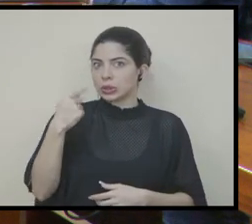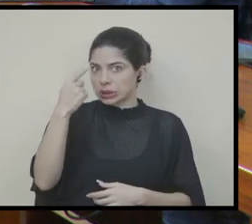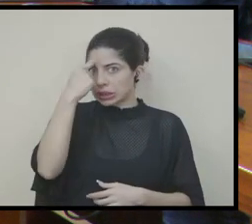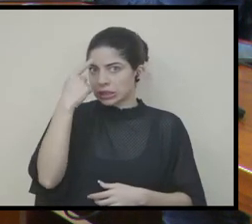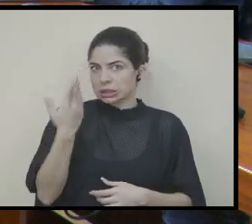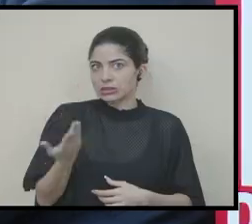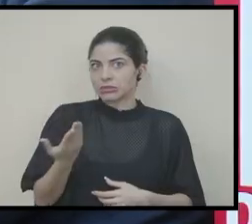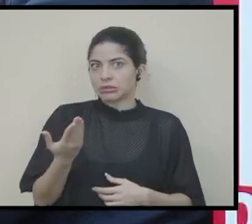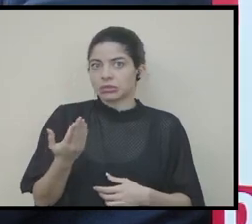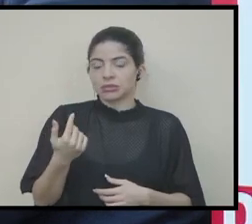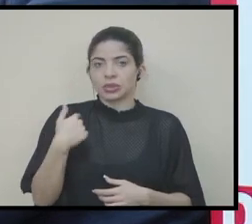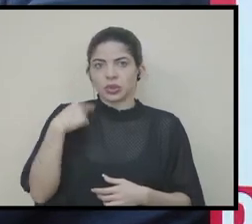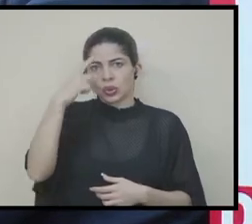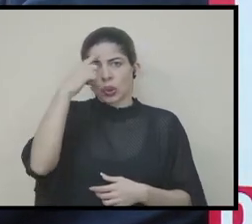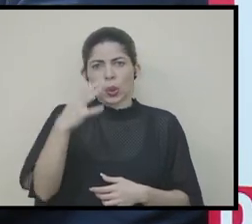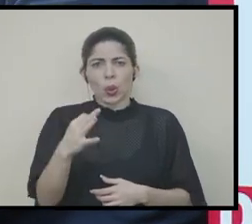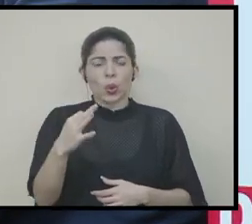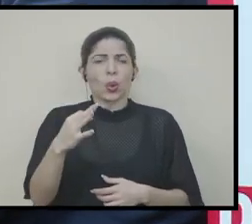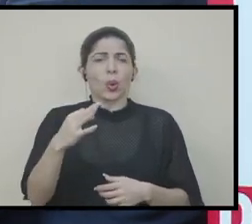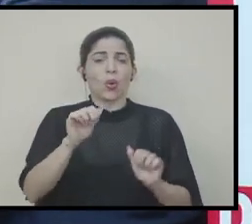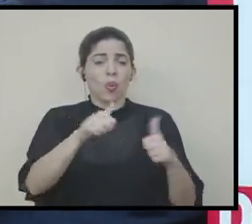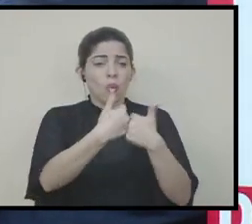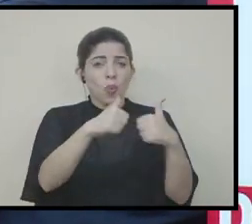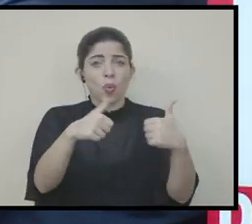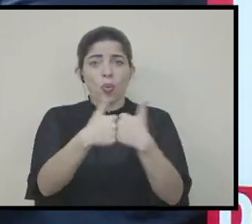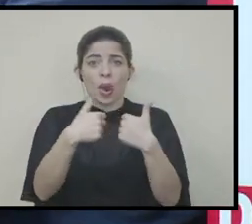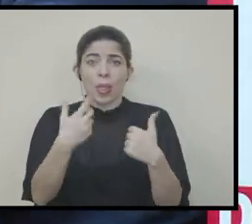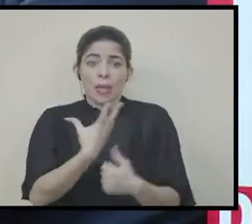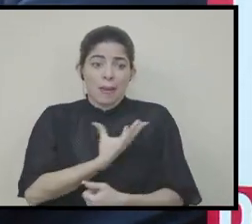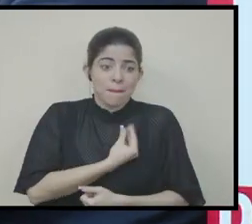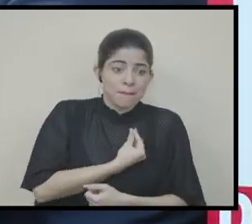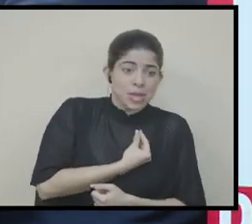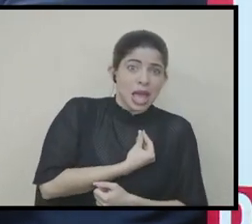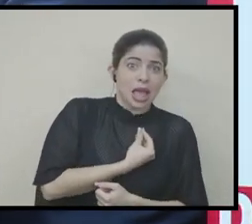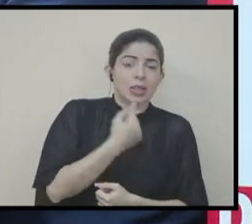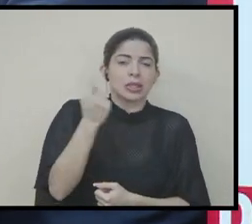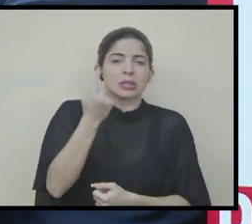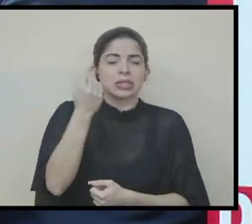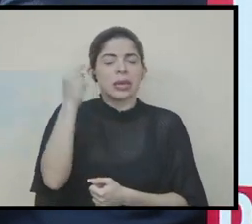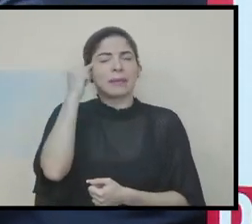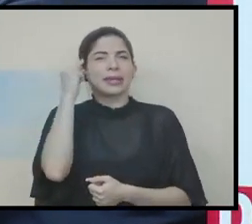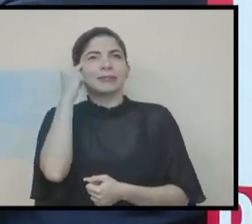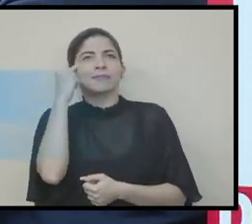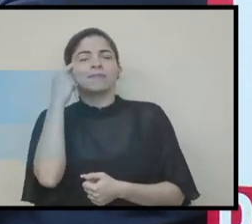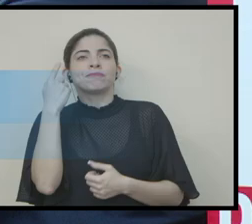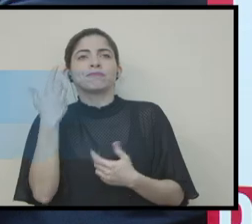Y creo que dentro de los retos y miedos hasta cierto punto era también